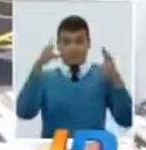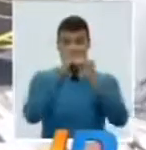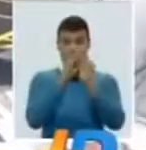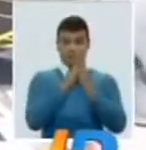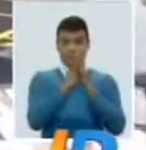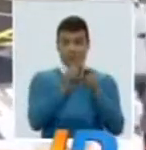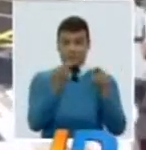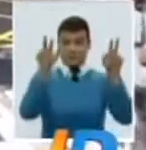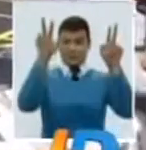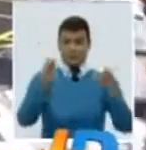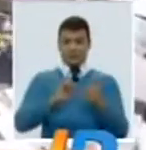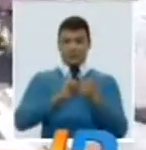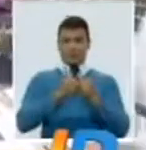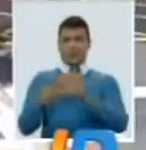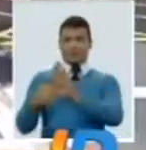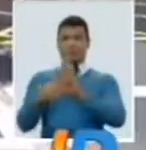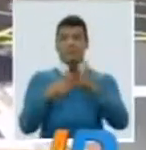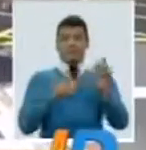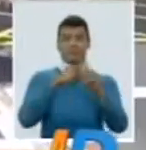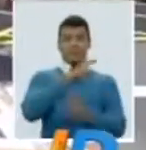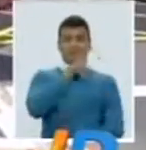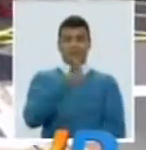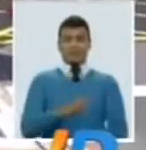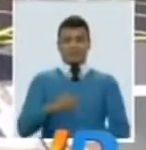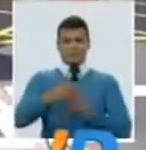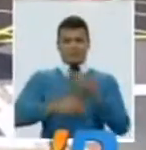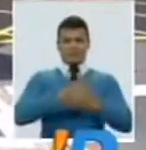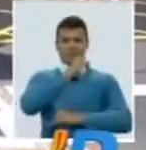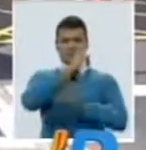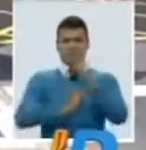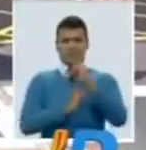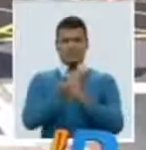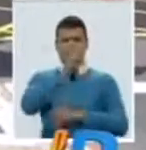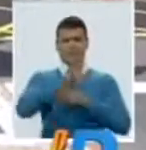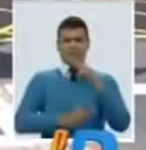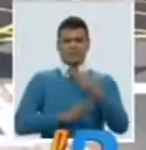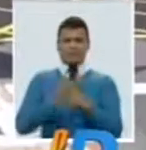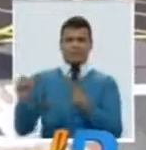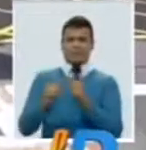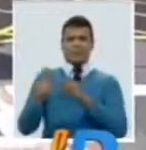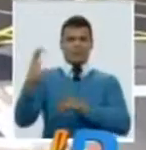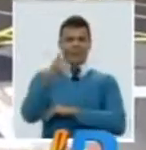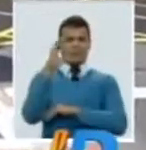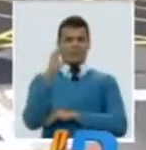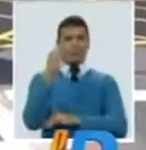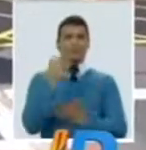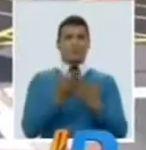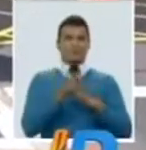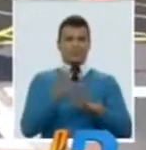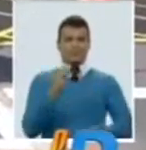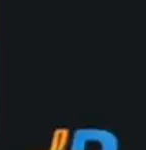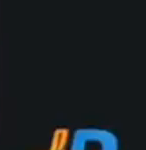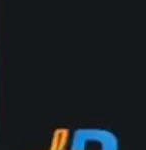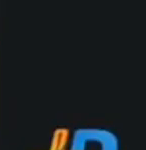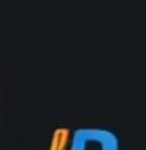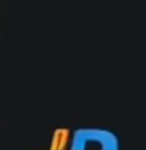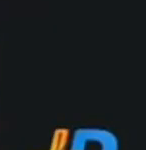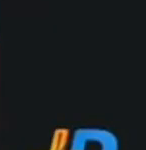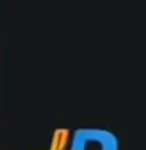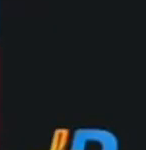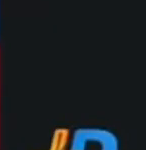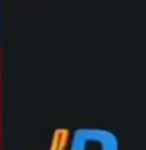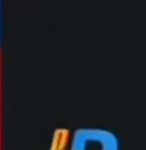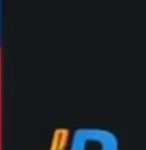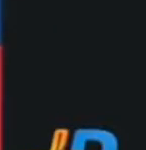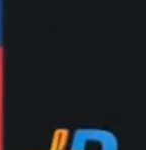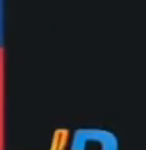nocturna continuaremos con más información porque Más Pacífico sigue siendo mundialista, acompañando a la selección Colombia. Feliz tarde. Calza Todo está